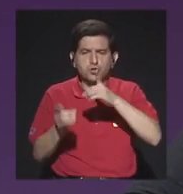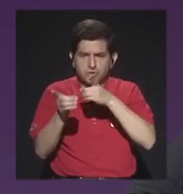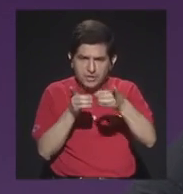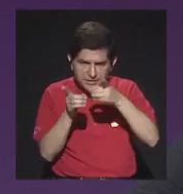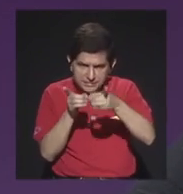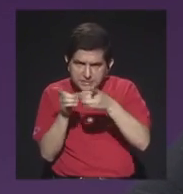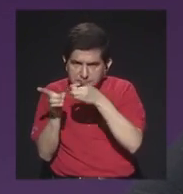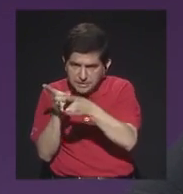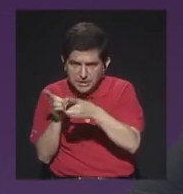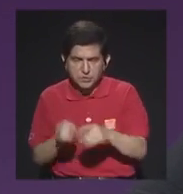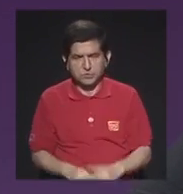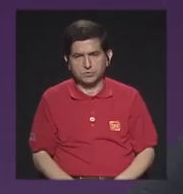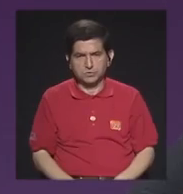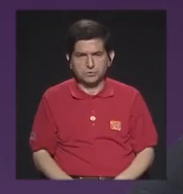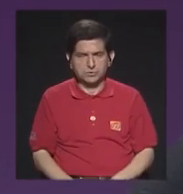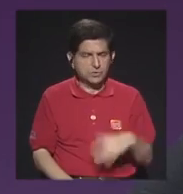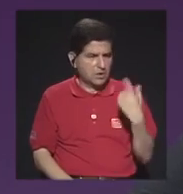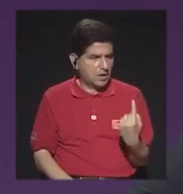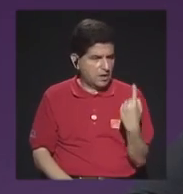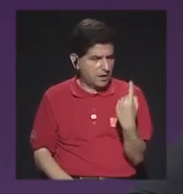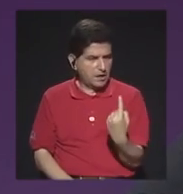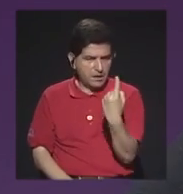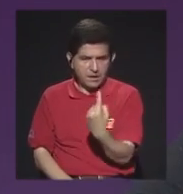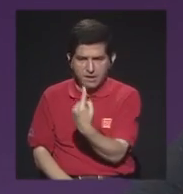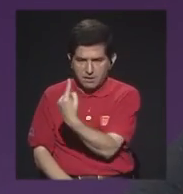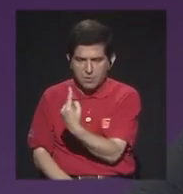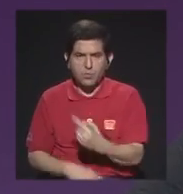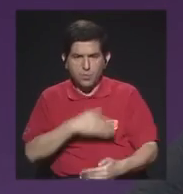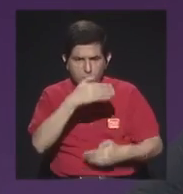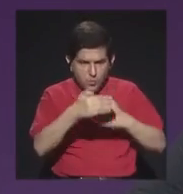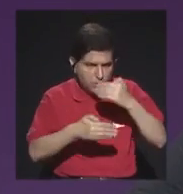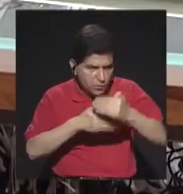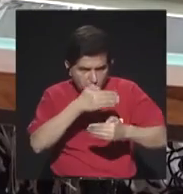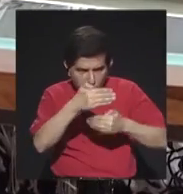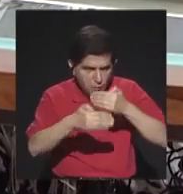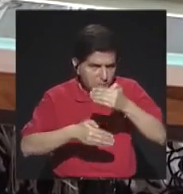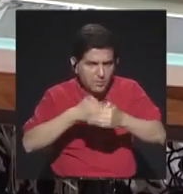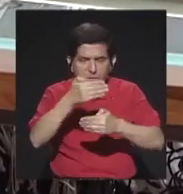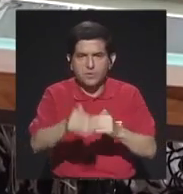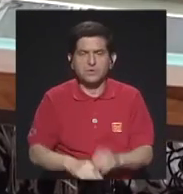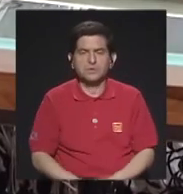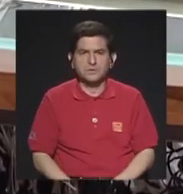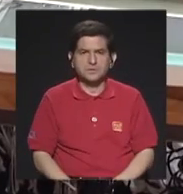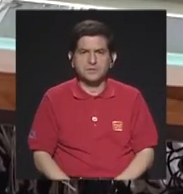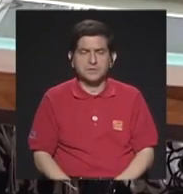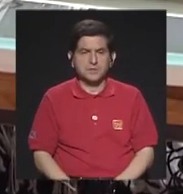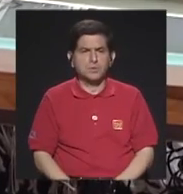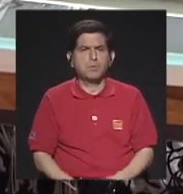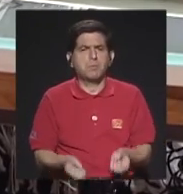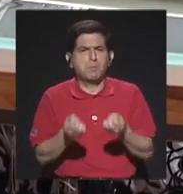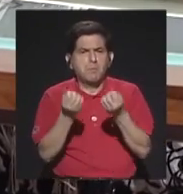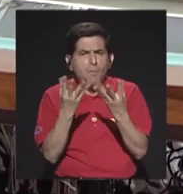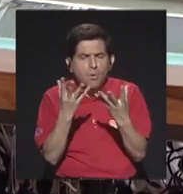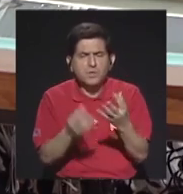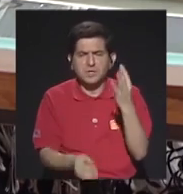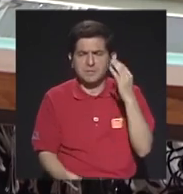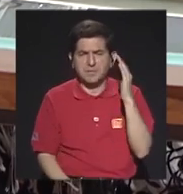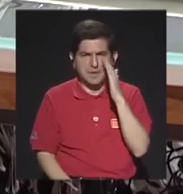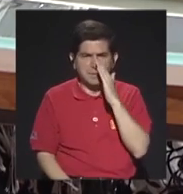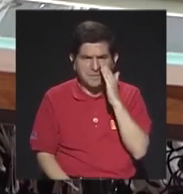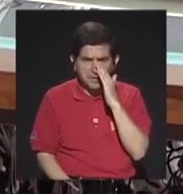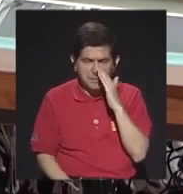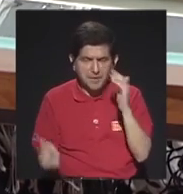donde se palpó dentro del proceso que se hizo, pues, muchas madres con hijos con